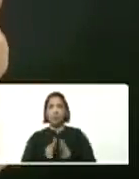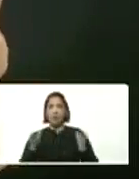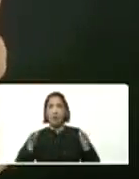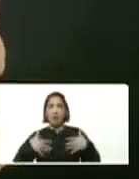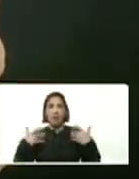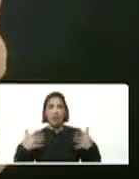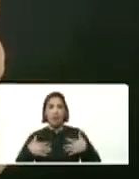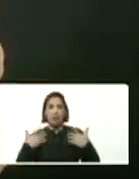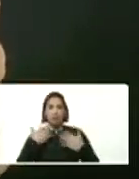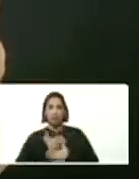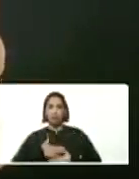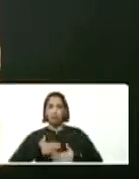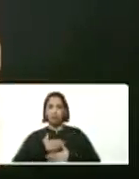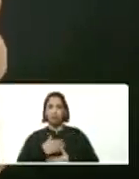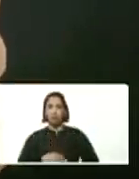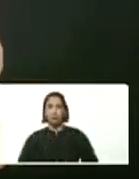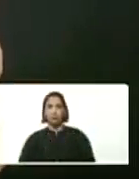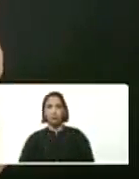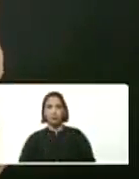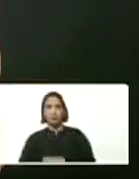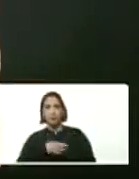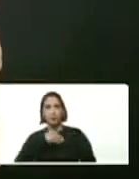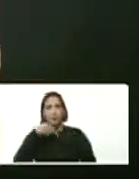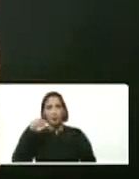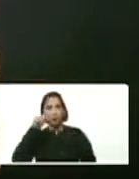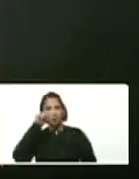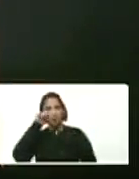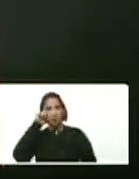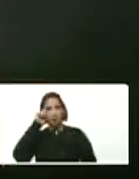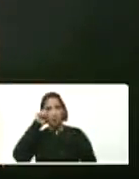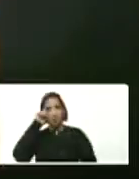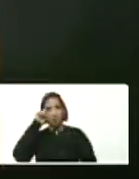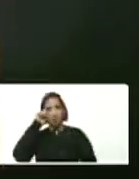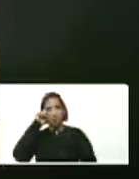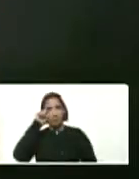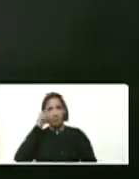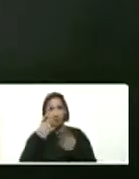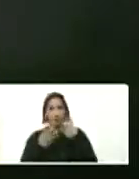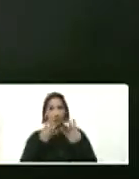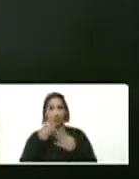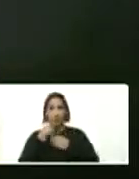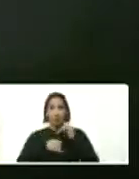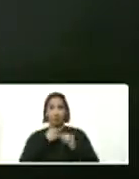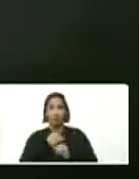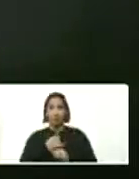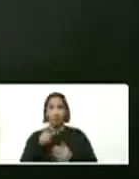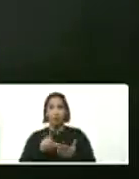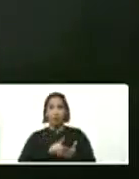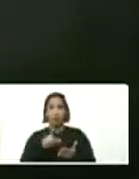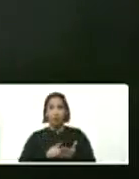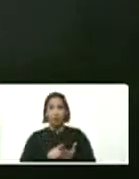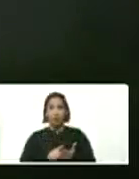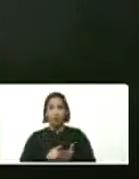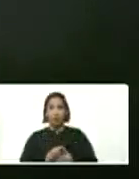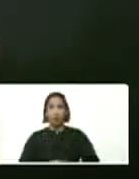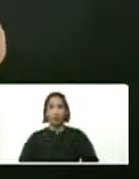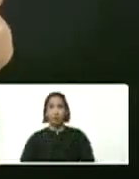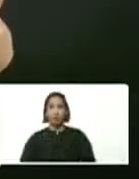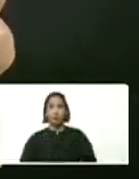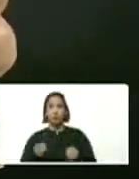alegría, satisfacción espiritual, que esta Feria Internacional del Libro, en su edición número